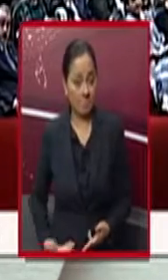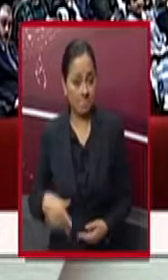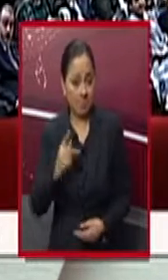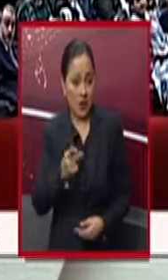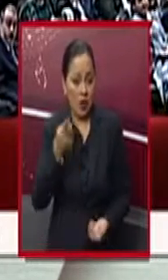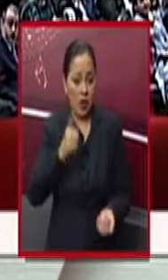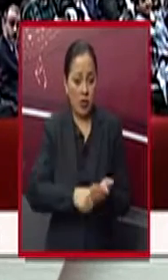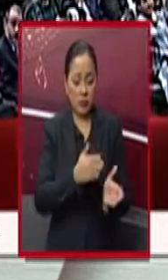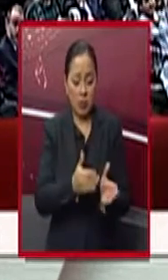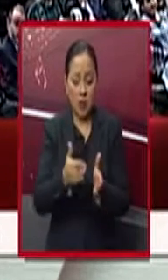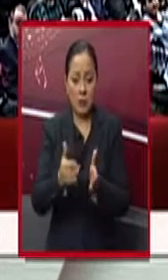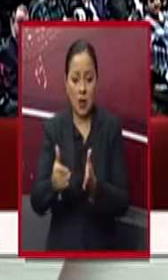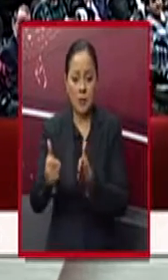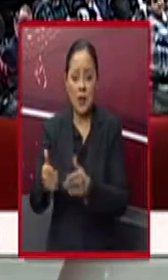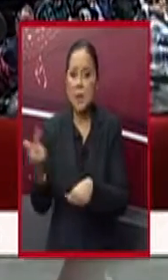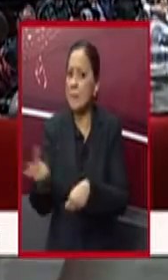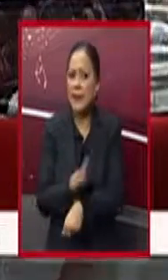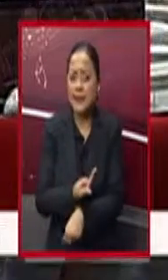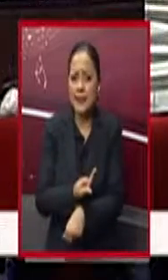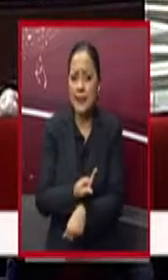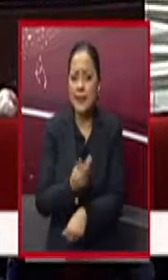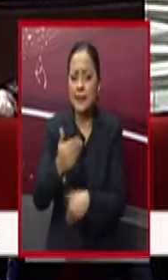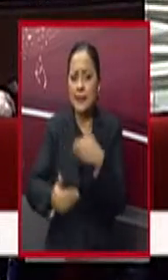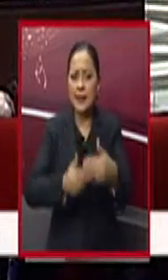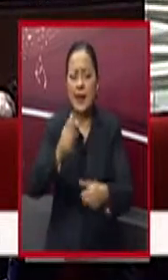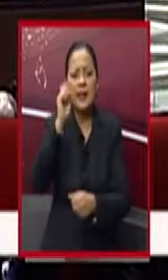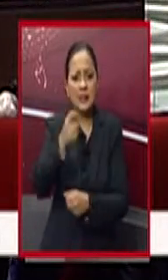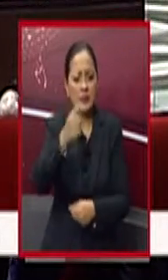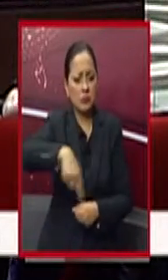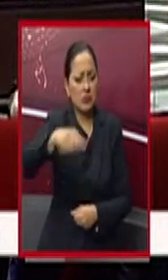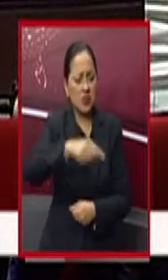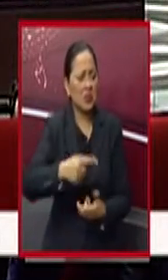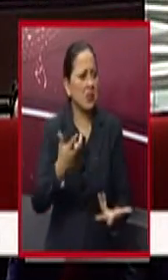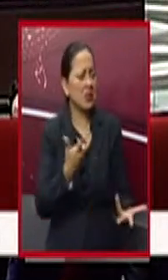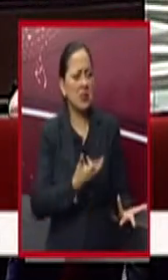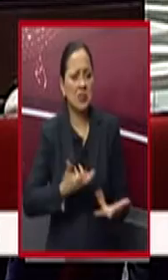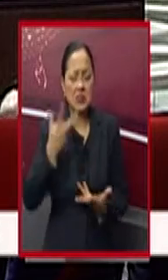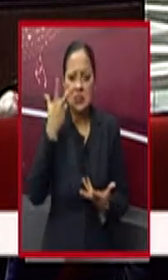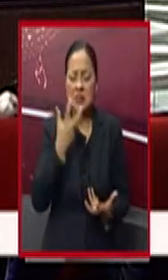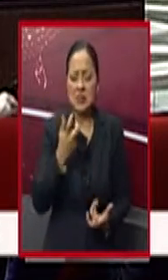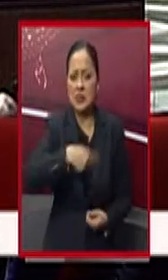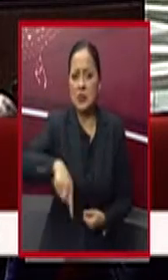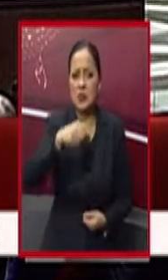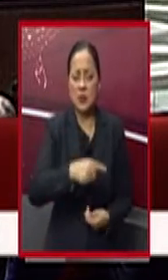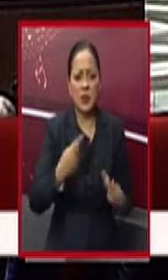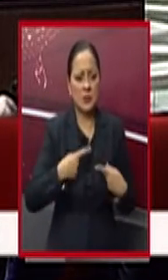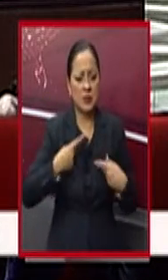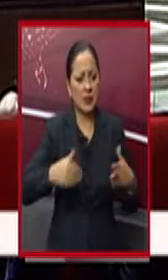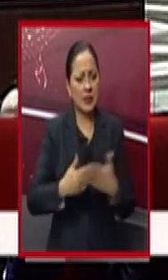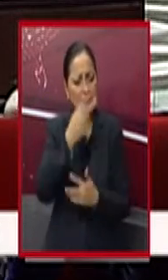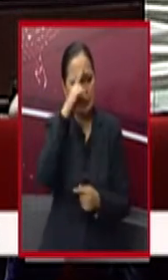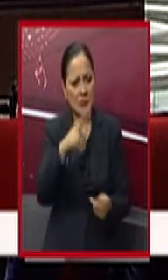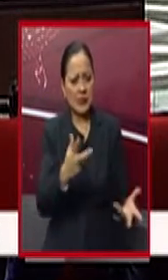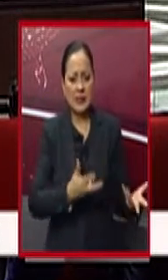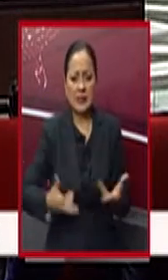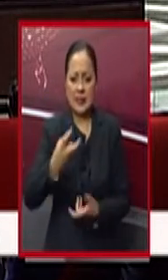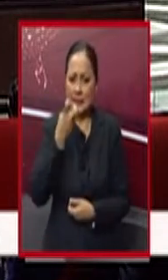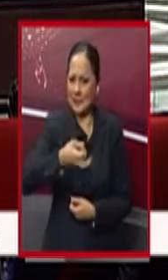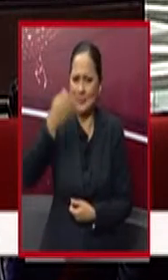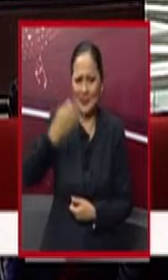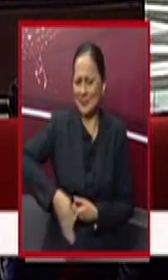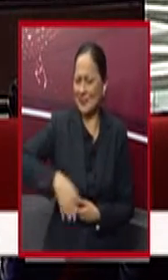generar consecuencias provoca una enorme desilusión en los ciudadanos. Eso es una doble